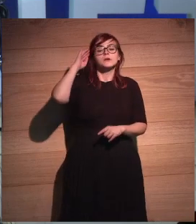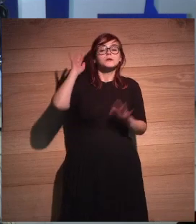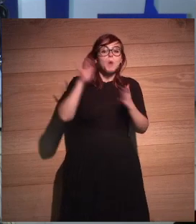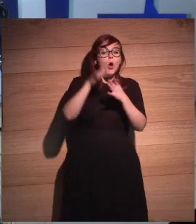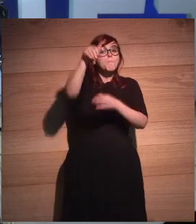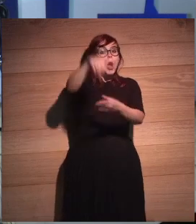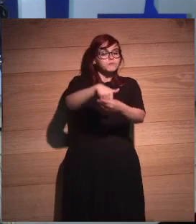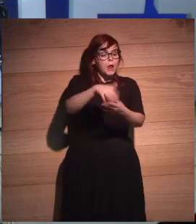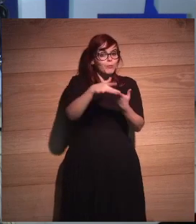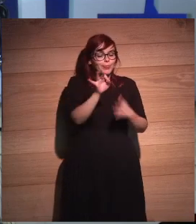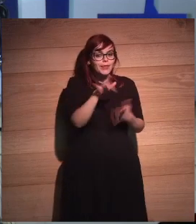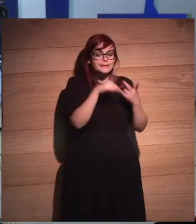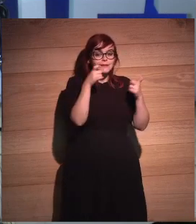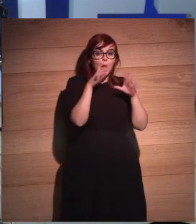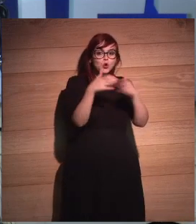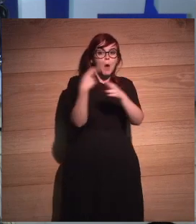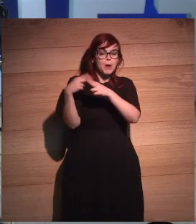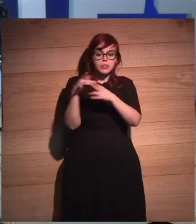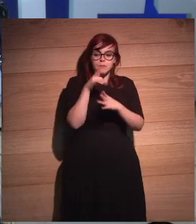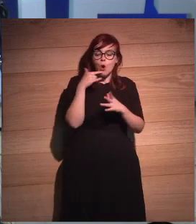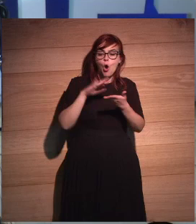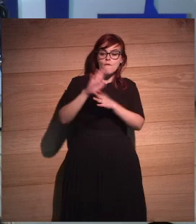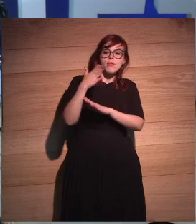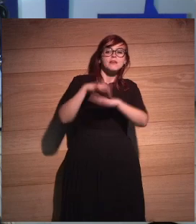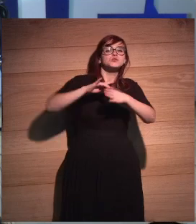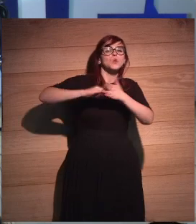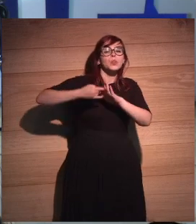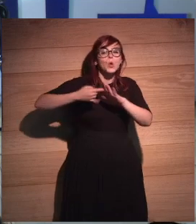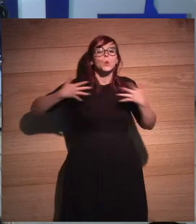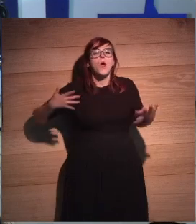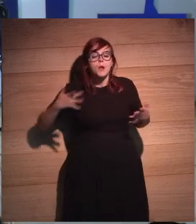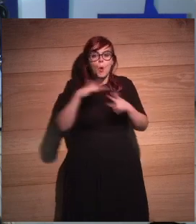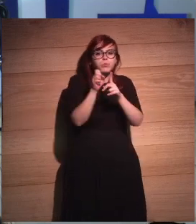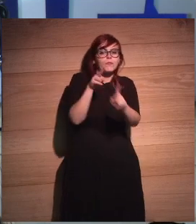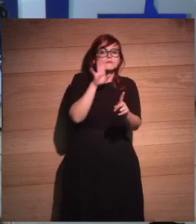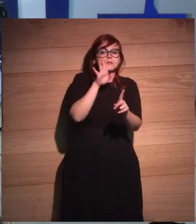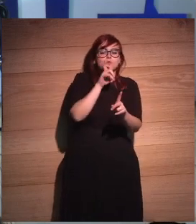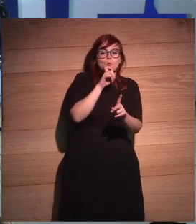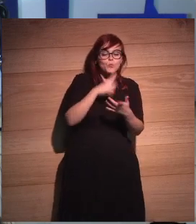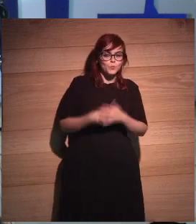por partidos que nos ofrezcan soluciones. ¿Cuáles son las soluciones buenas desde ese punto de vista?